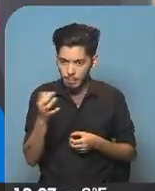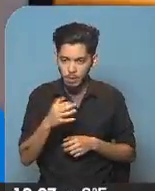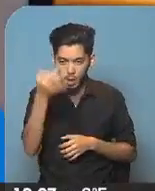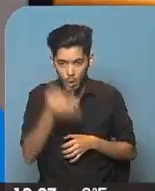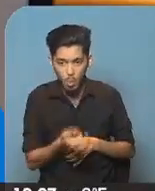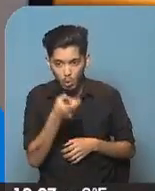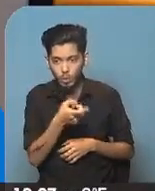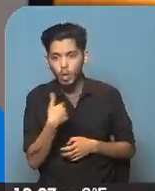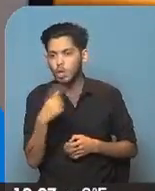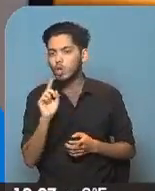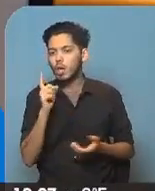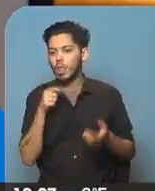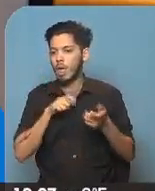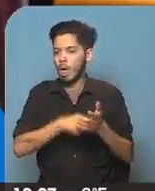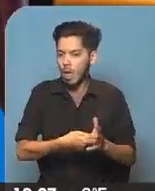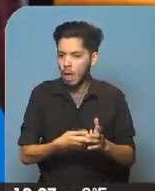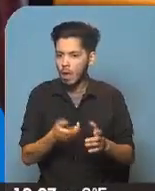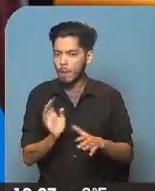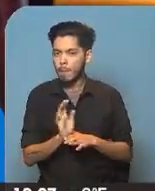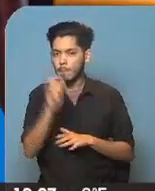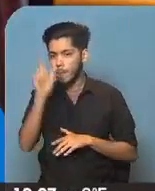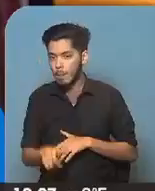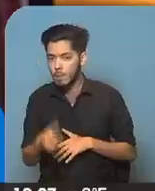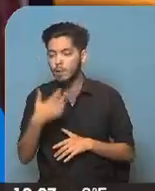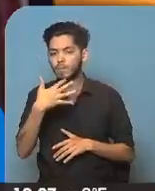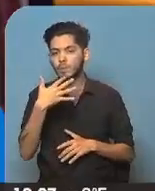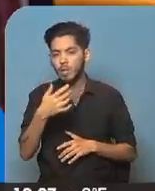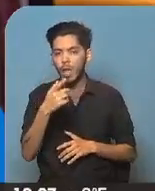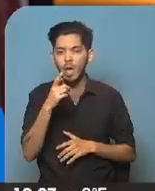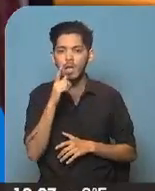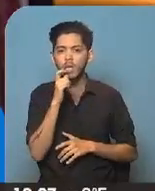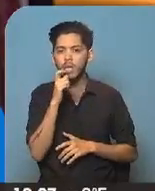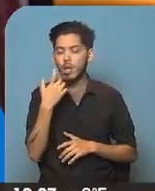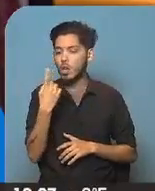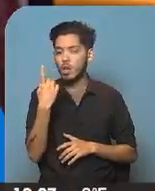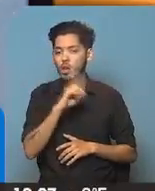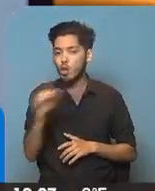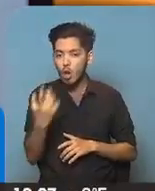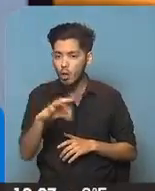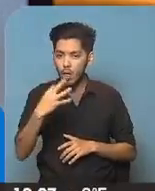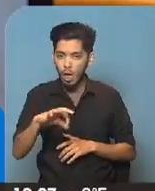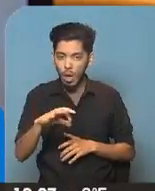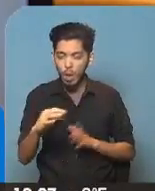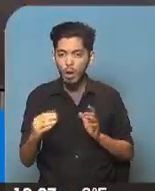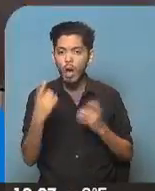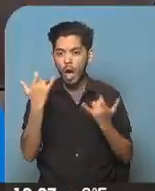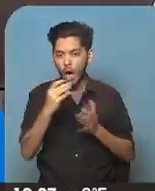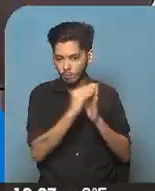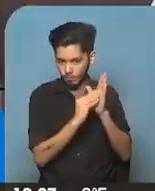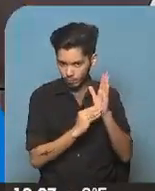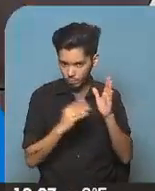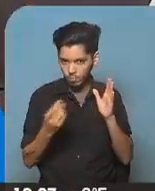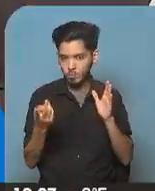justamente no es una imposición a que es la persona que entienda que no tiene que donar sus órganos va a haber un registro donde valga la